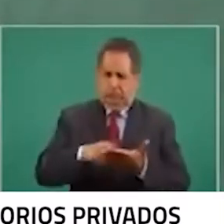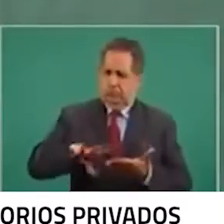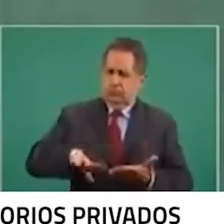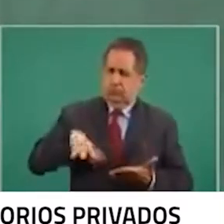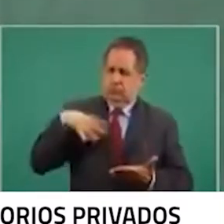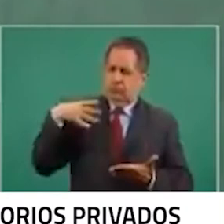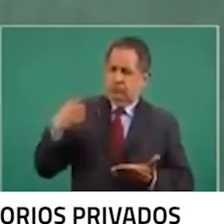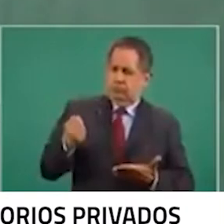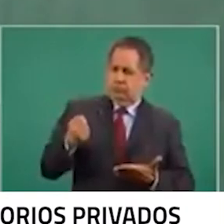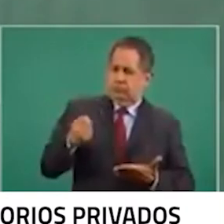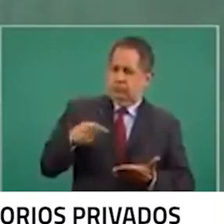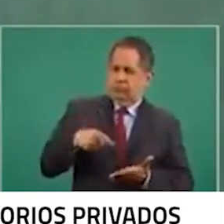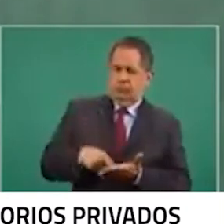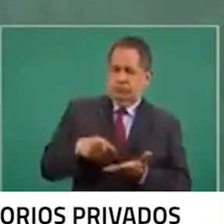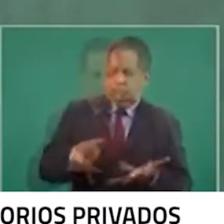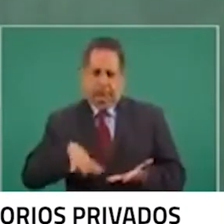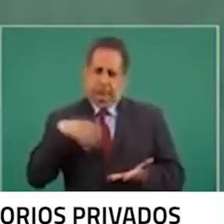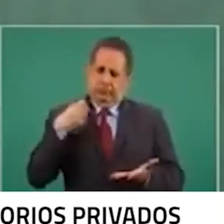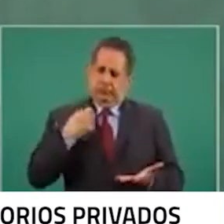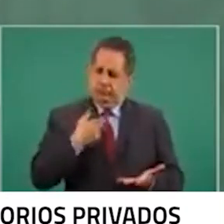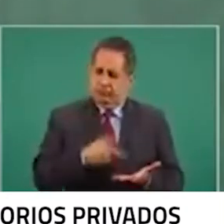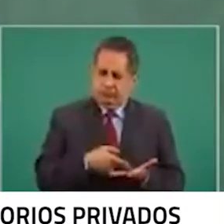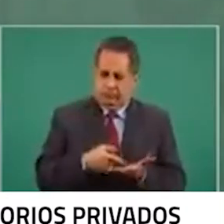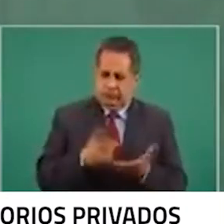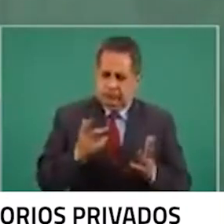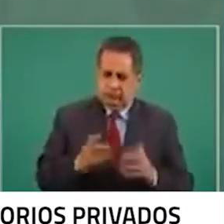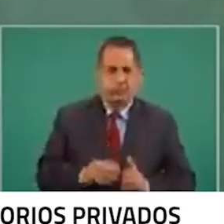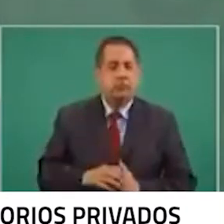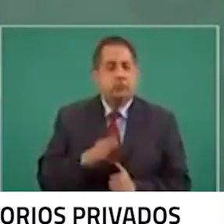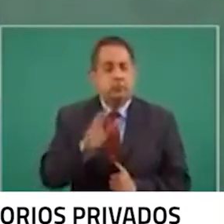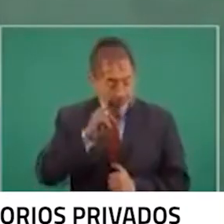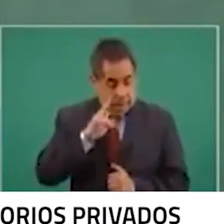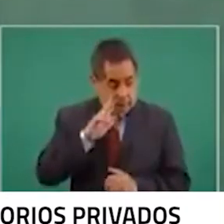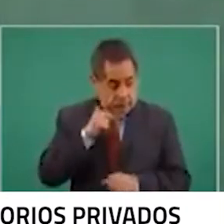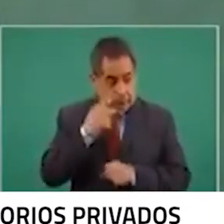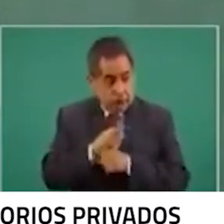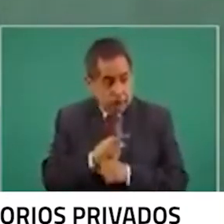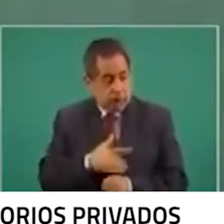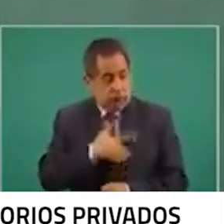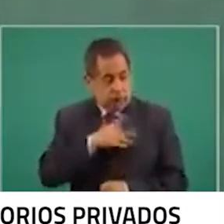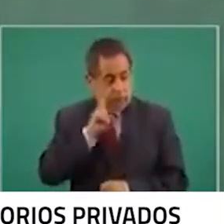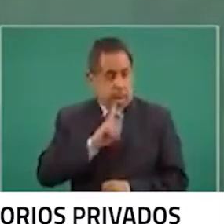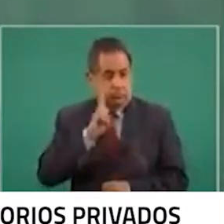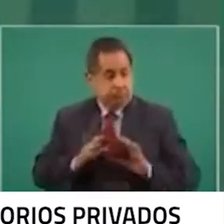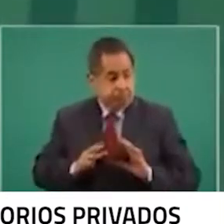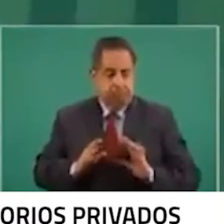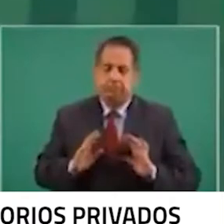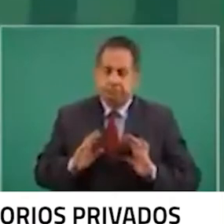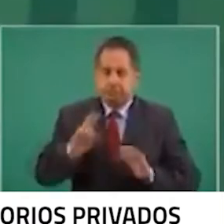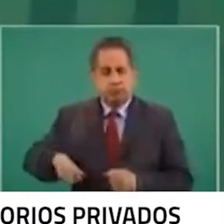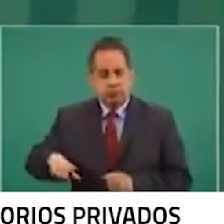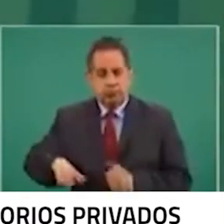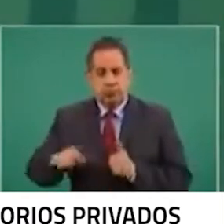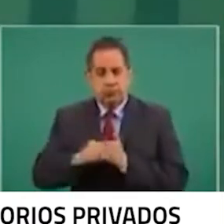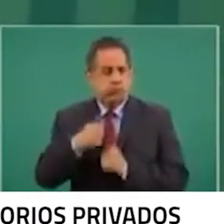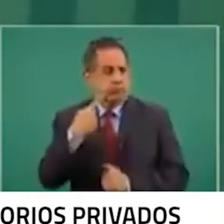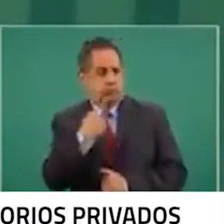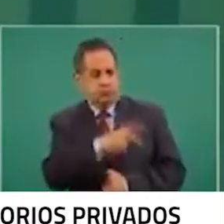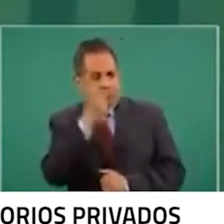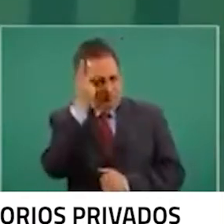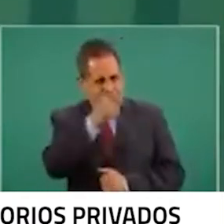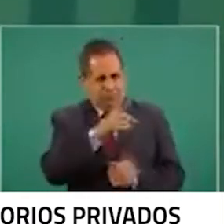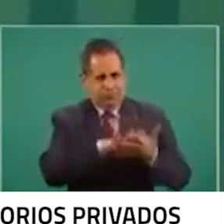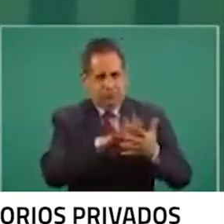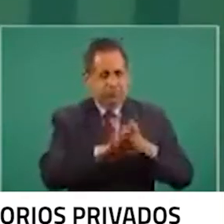por decirlo amablemente y que si tienen voluntad de que haya un arreglo se debe d